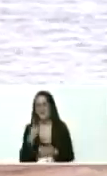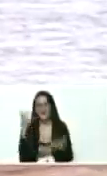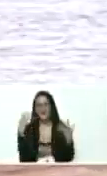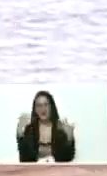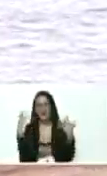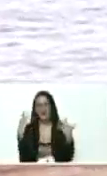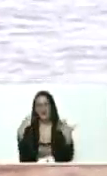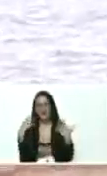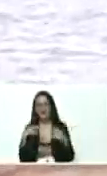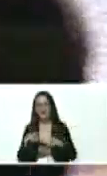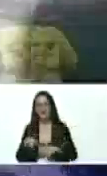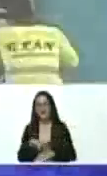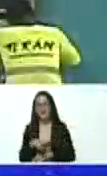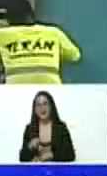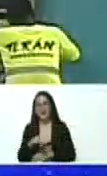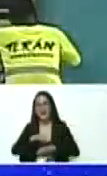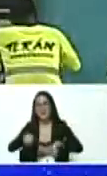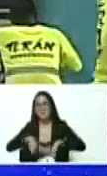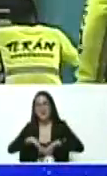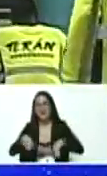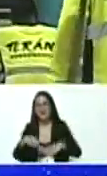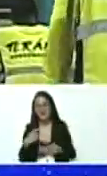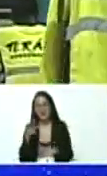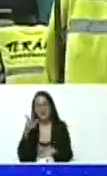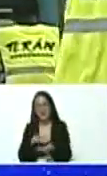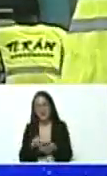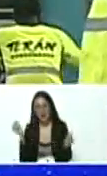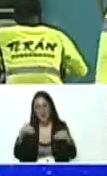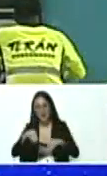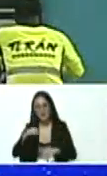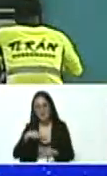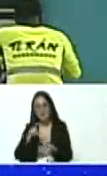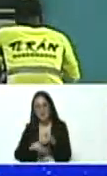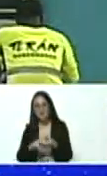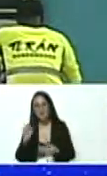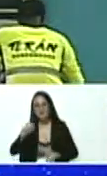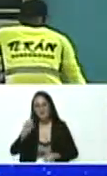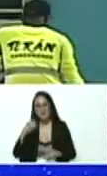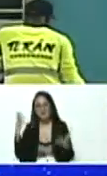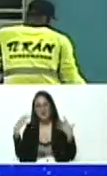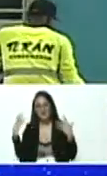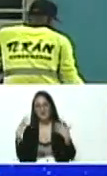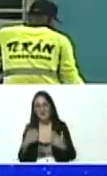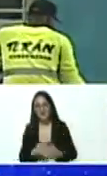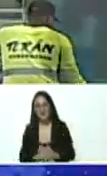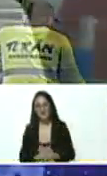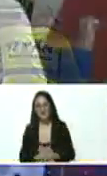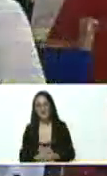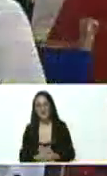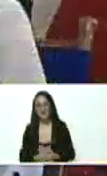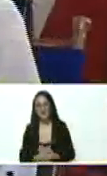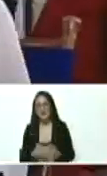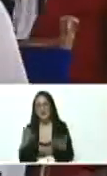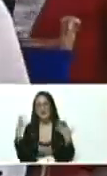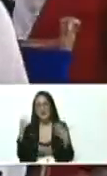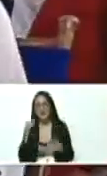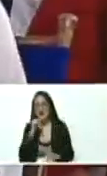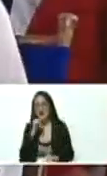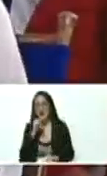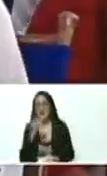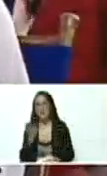bañándonos en el balneario de Catialamar. ¿Estás de acuerdo, Silita? Nos sale un baño, ¿verdad? El baño de agua